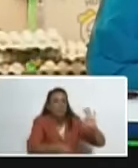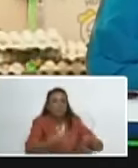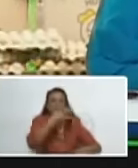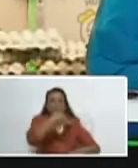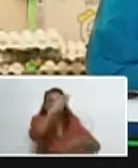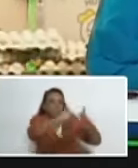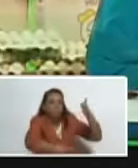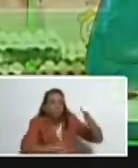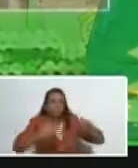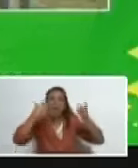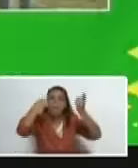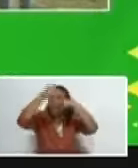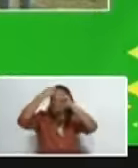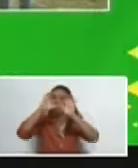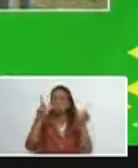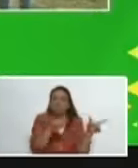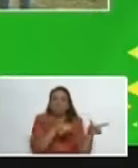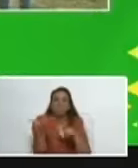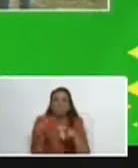Igualmente,